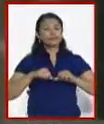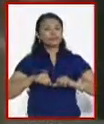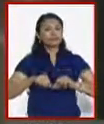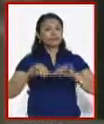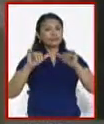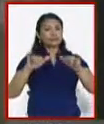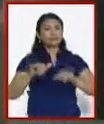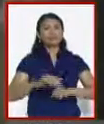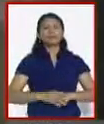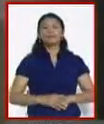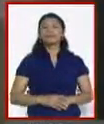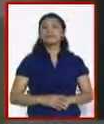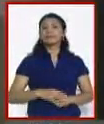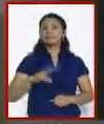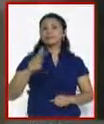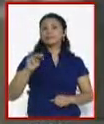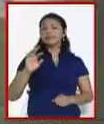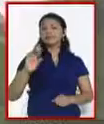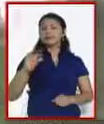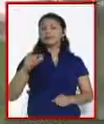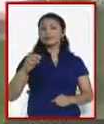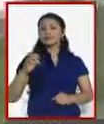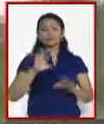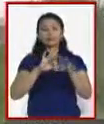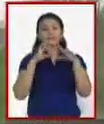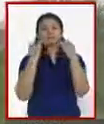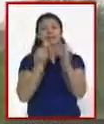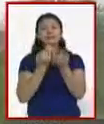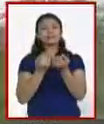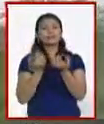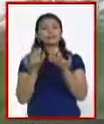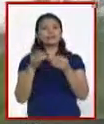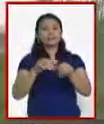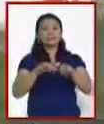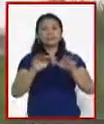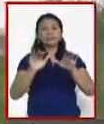permanece en la morgue judicial de Santa Cruz. Los familiares esperan darle una cristiana sepultura.